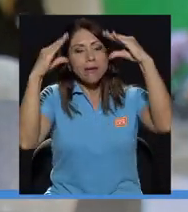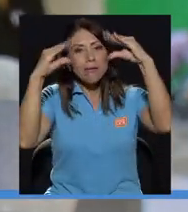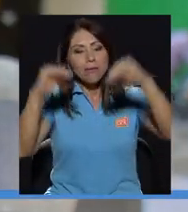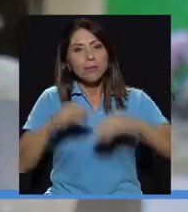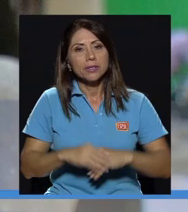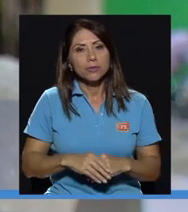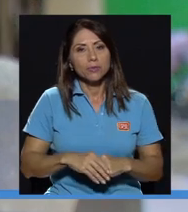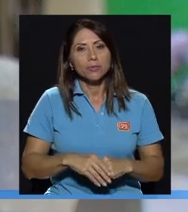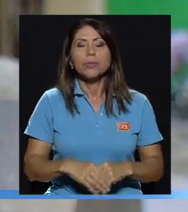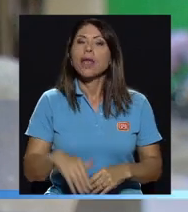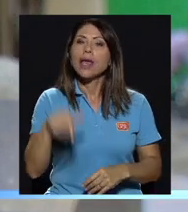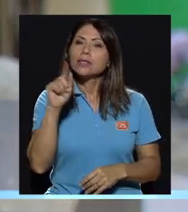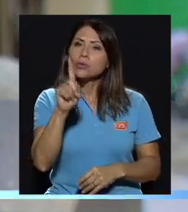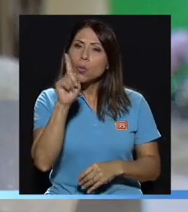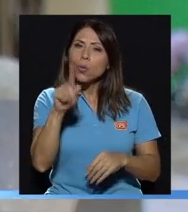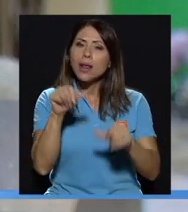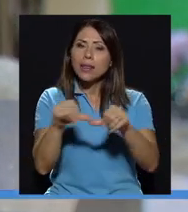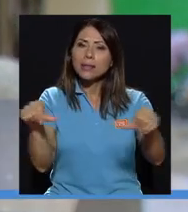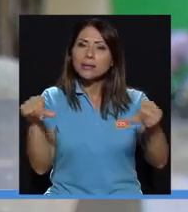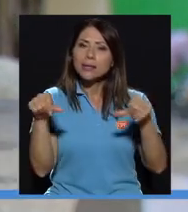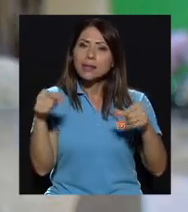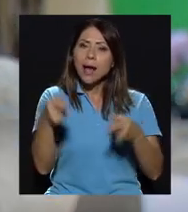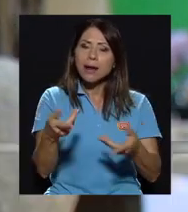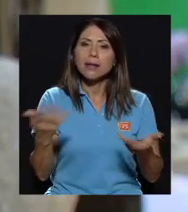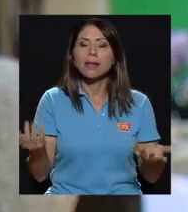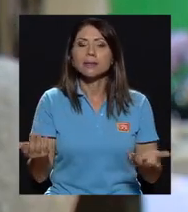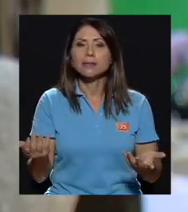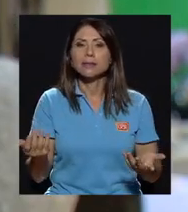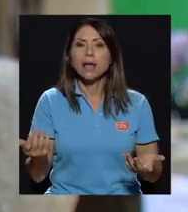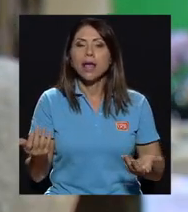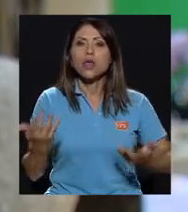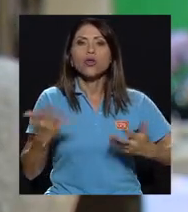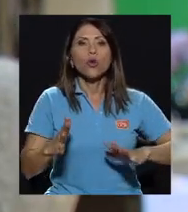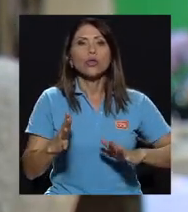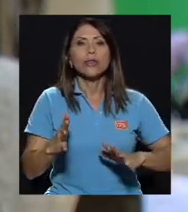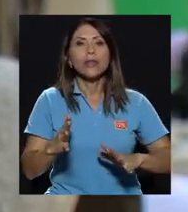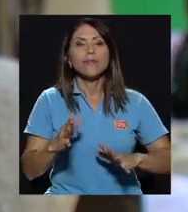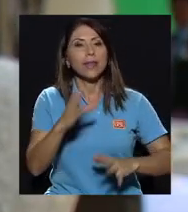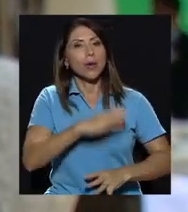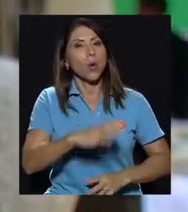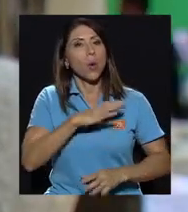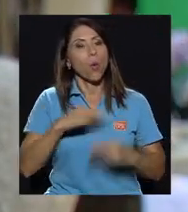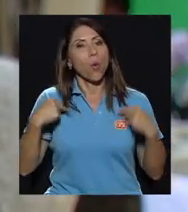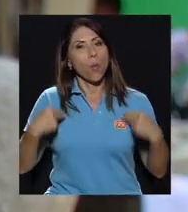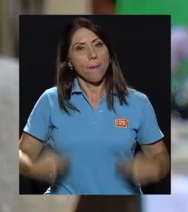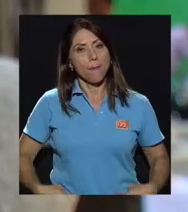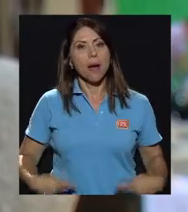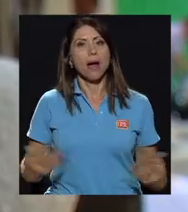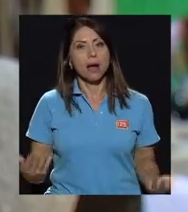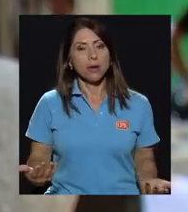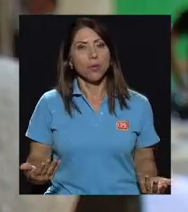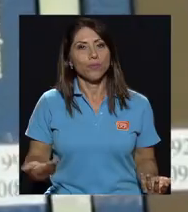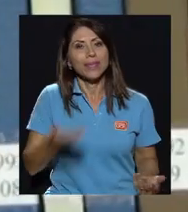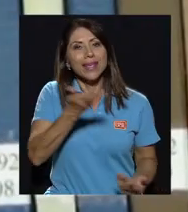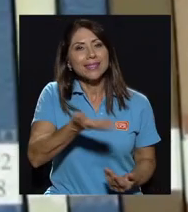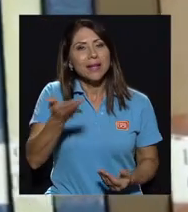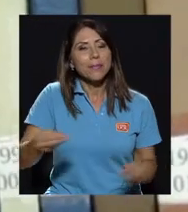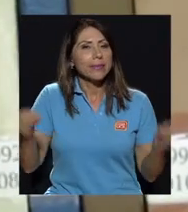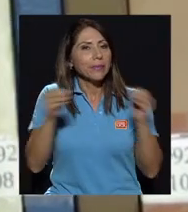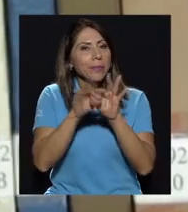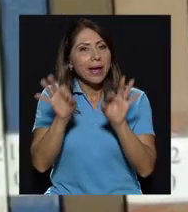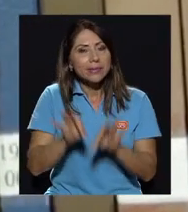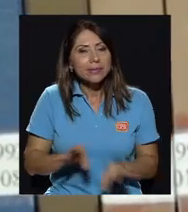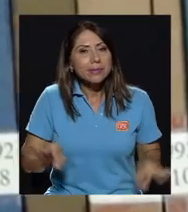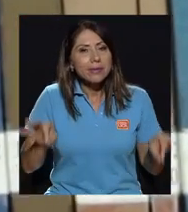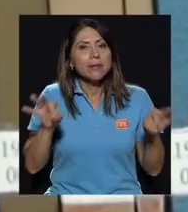Y es una de esas áreas también en donde el componente humano es el elemento